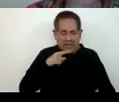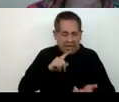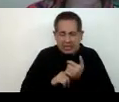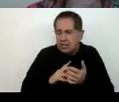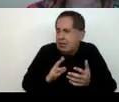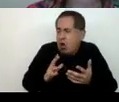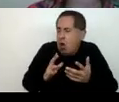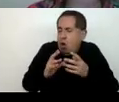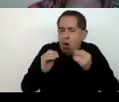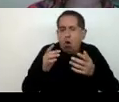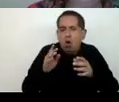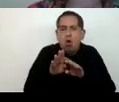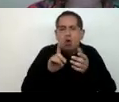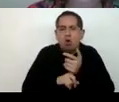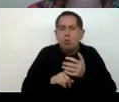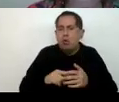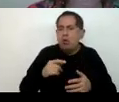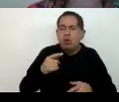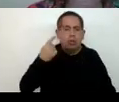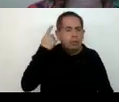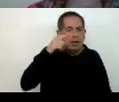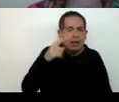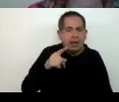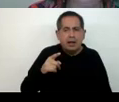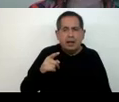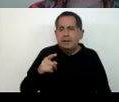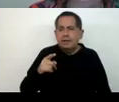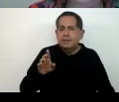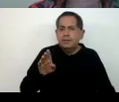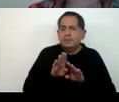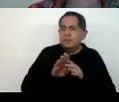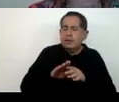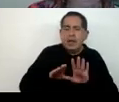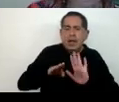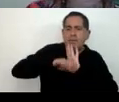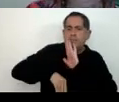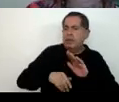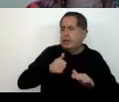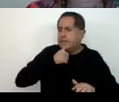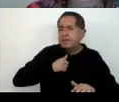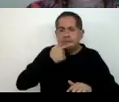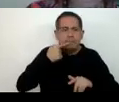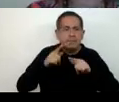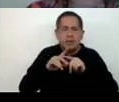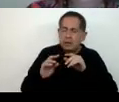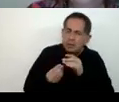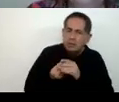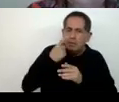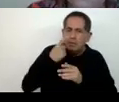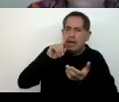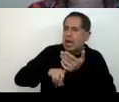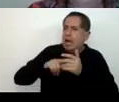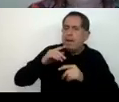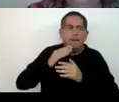ya sea anticonceptivos administrados por vía vaginal y quién los va